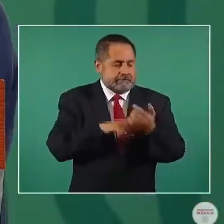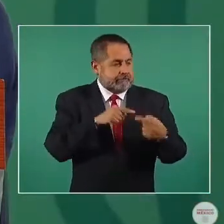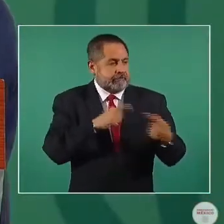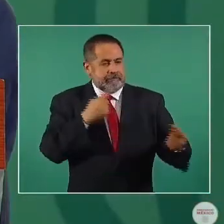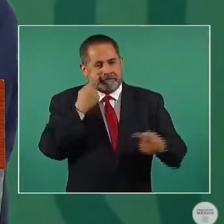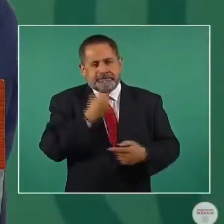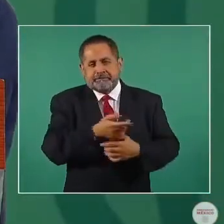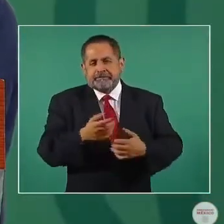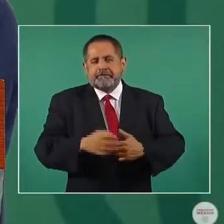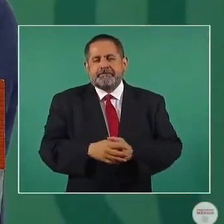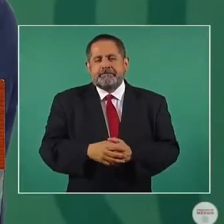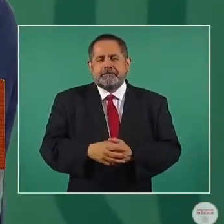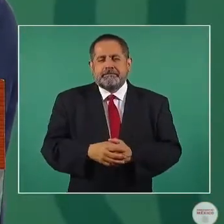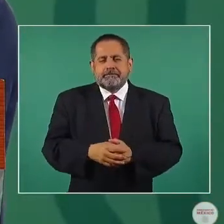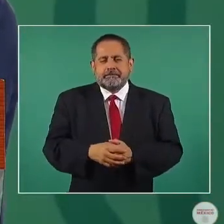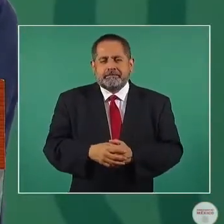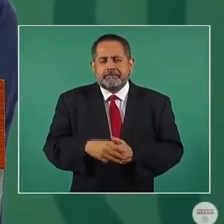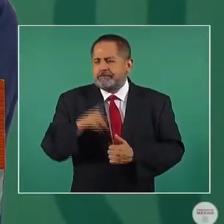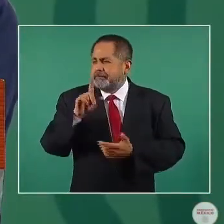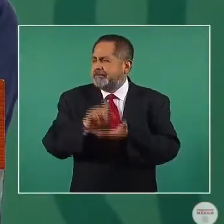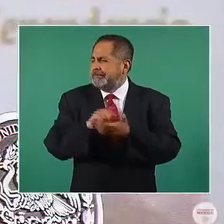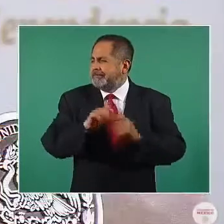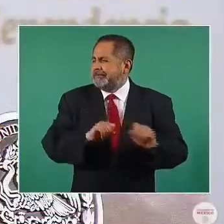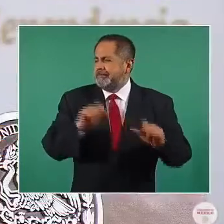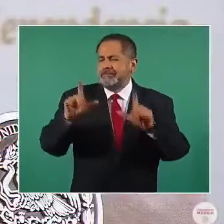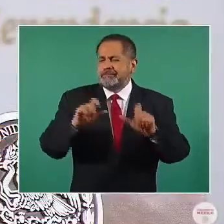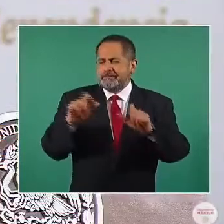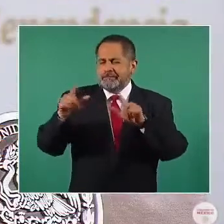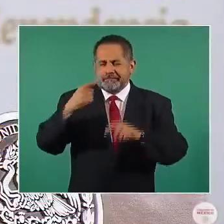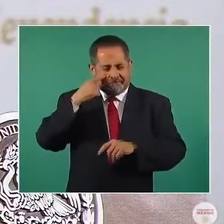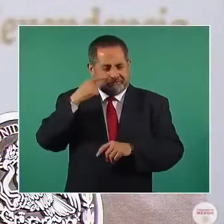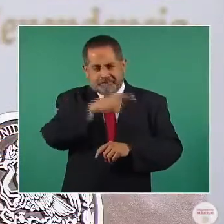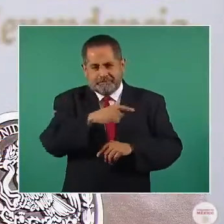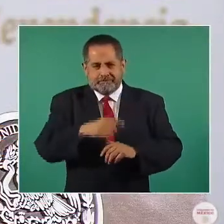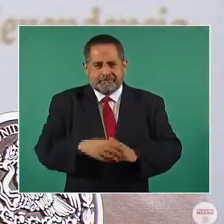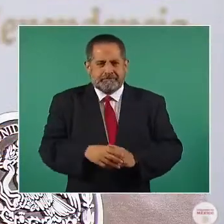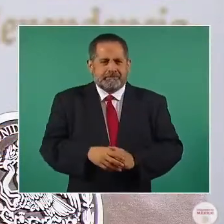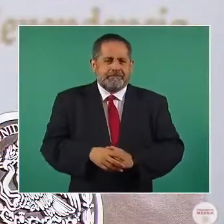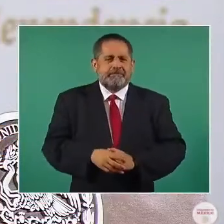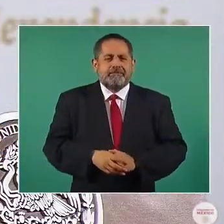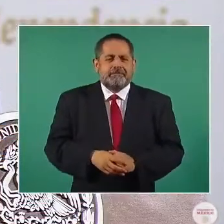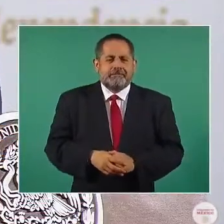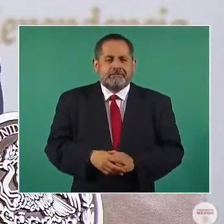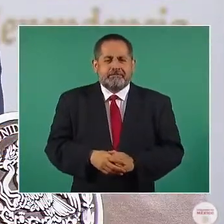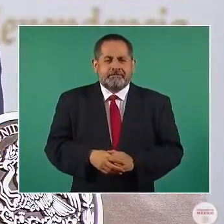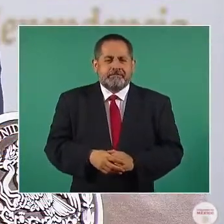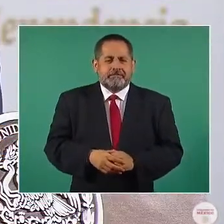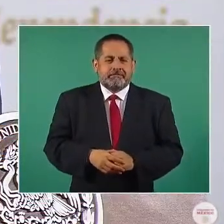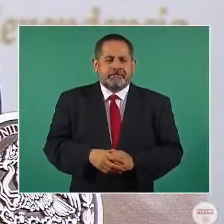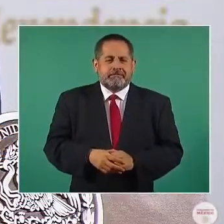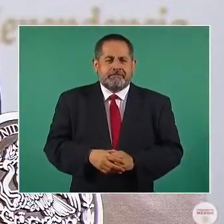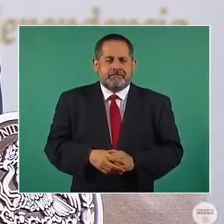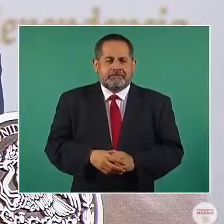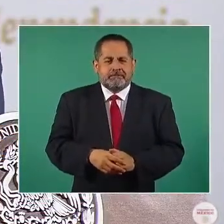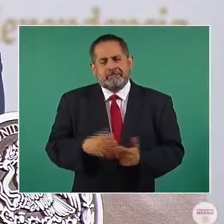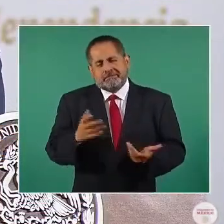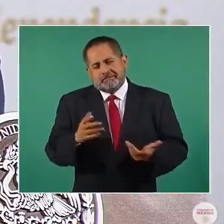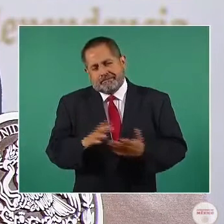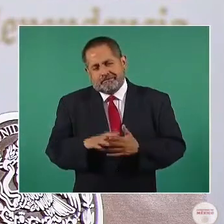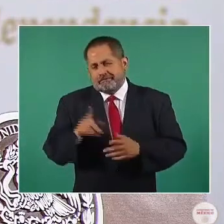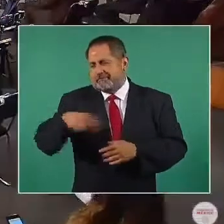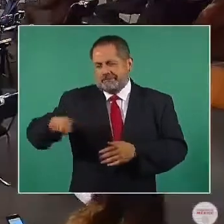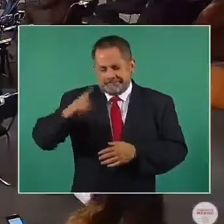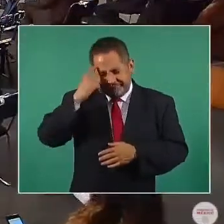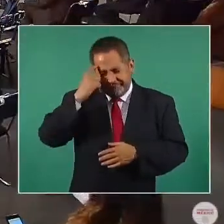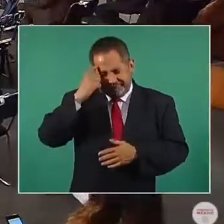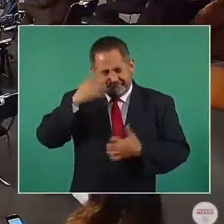adversarios. Los tweets del sí, porque no hay que estarse